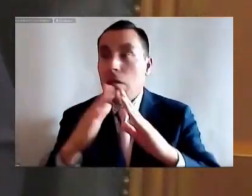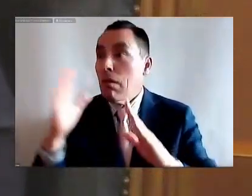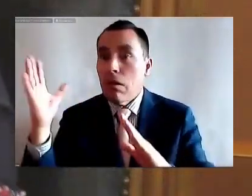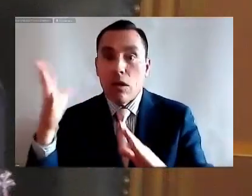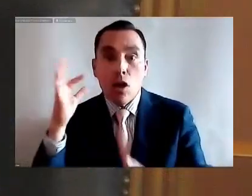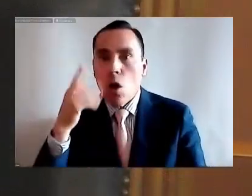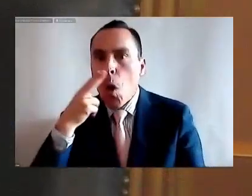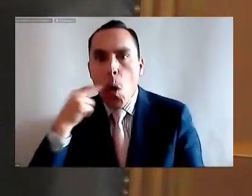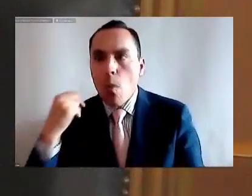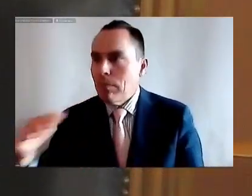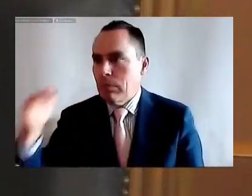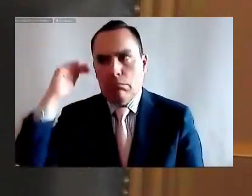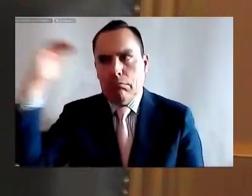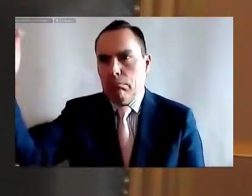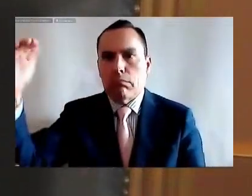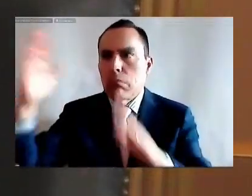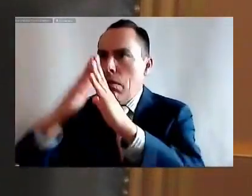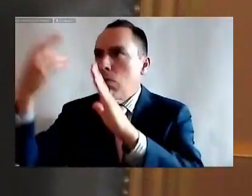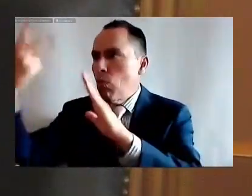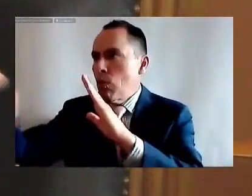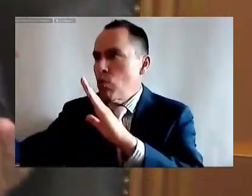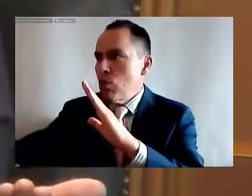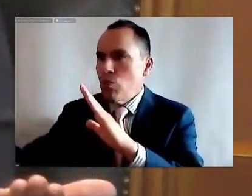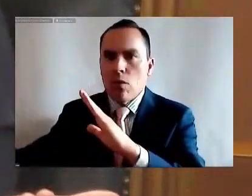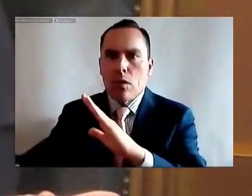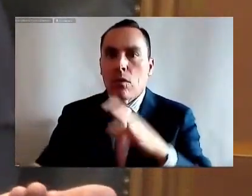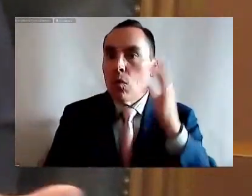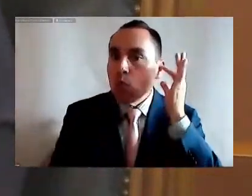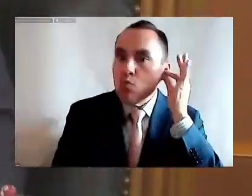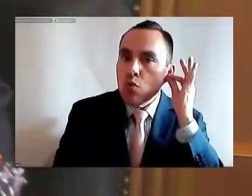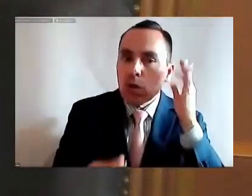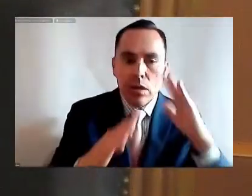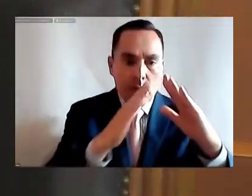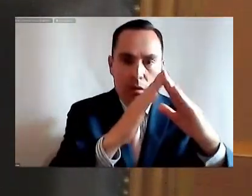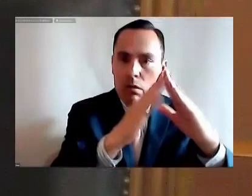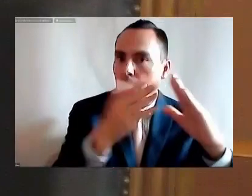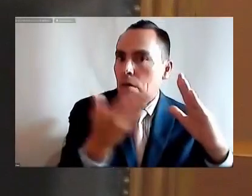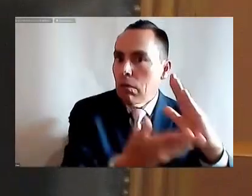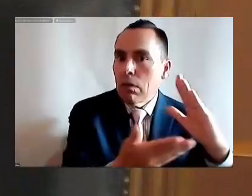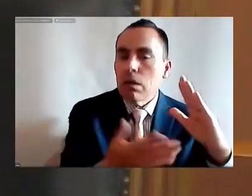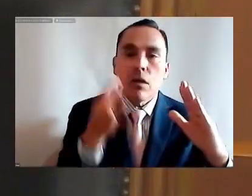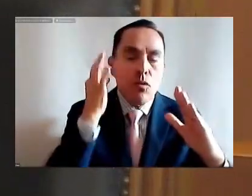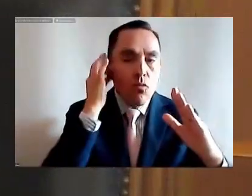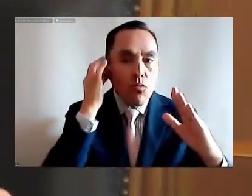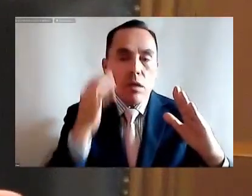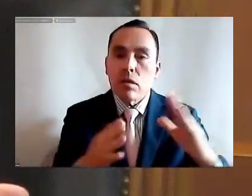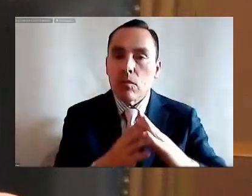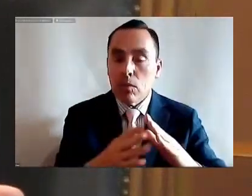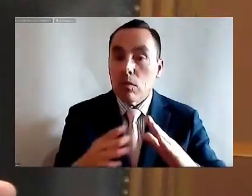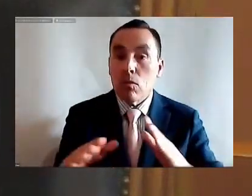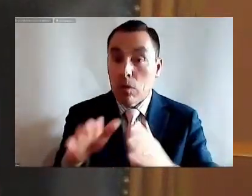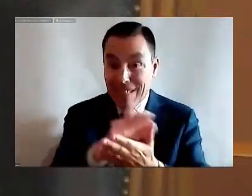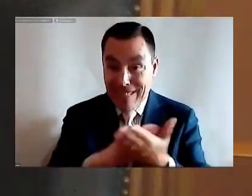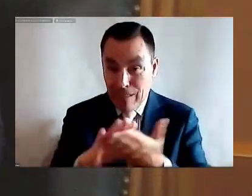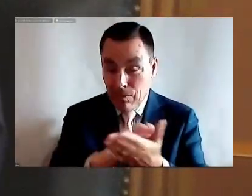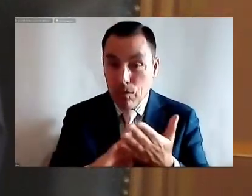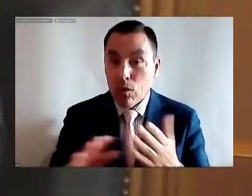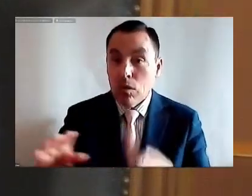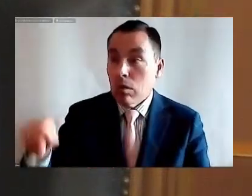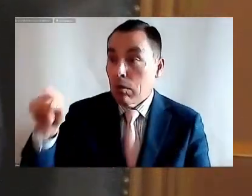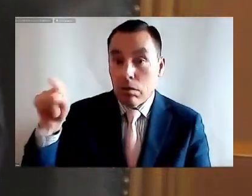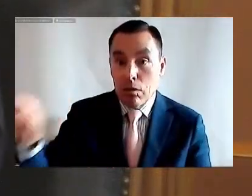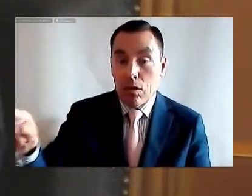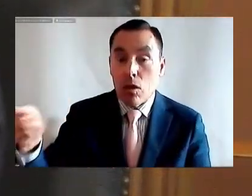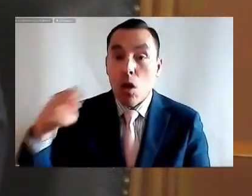estadística, dice, bueno, ¿cómo va a ser posible que falleciendo el cónyuge la mujer tenga que salir porque es